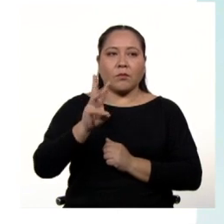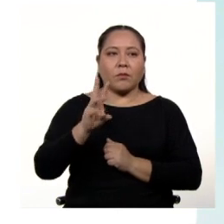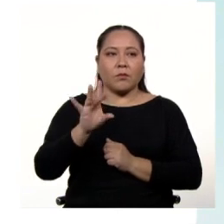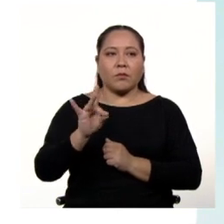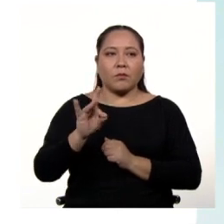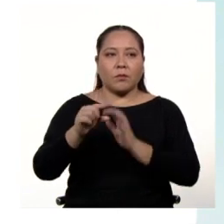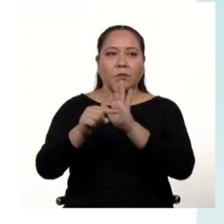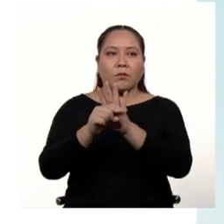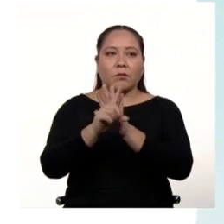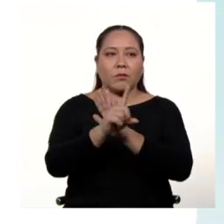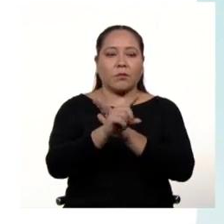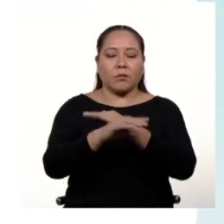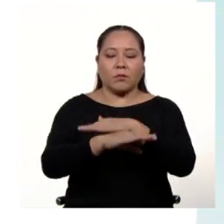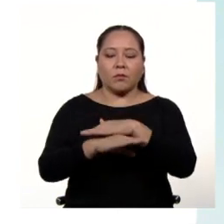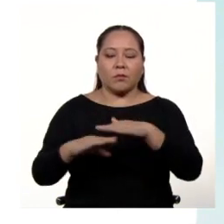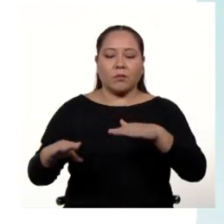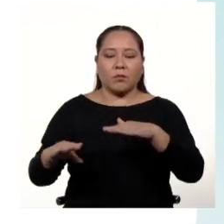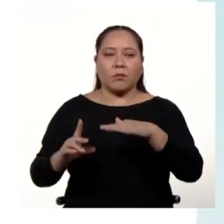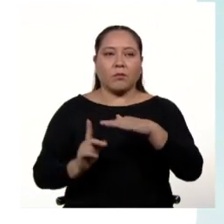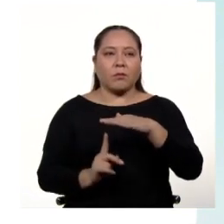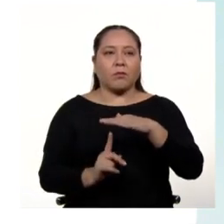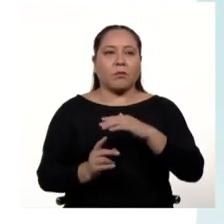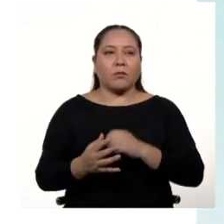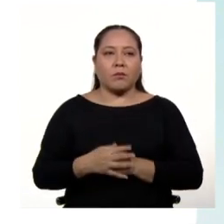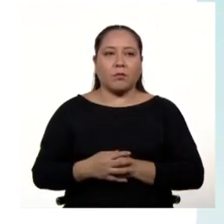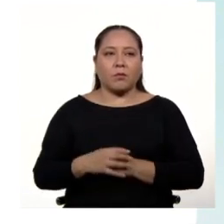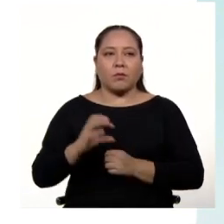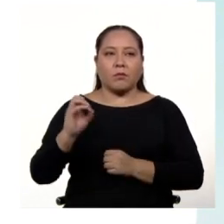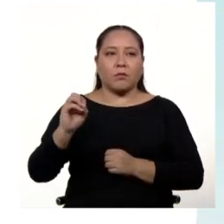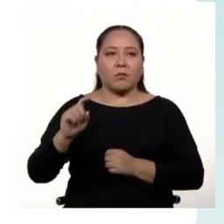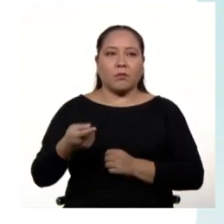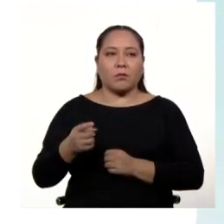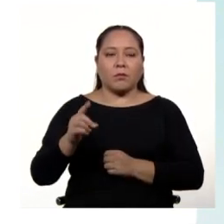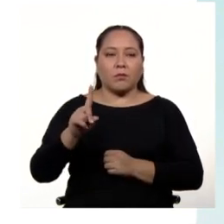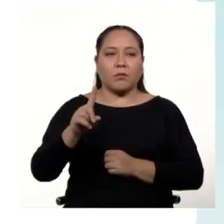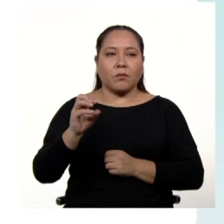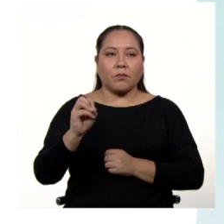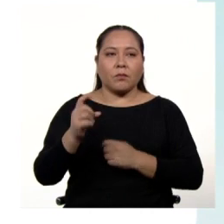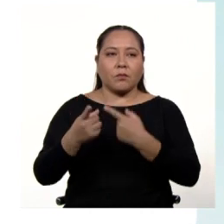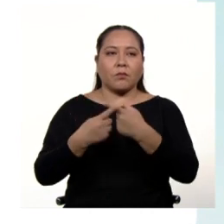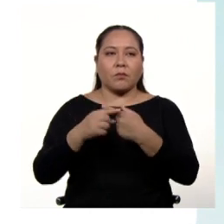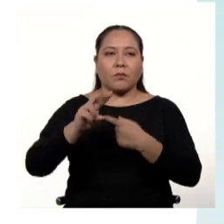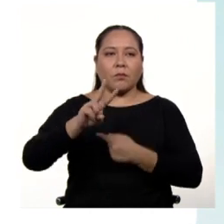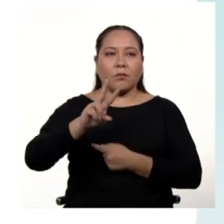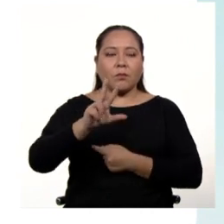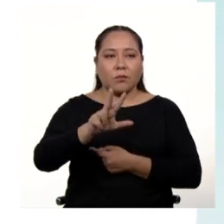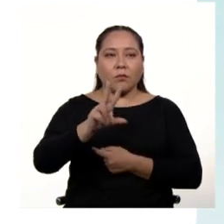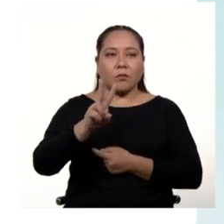32.768 menos 1, con lo cual tendremos 0,10 que multiplica a